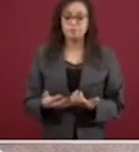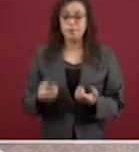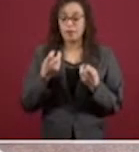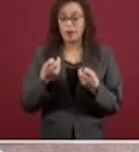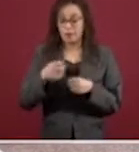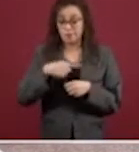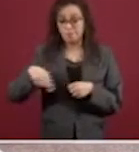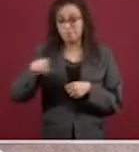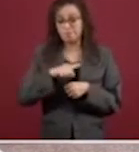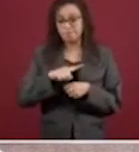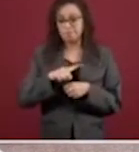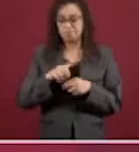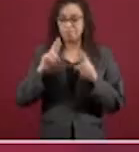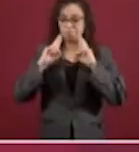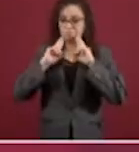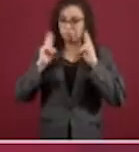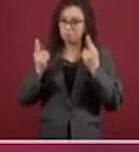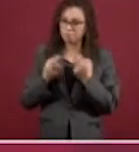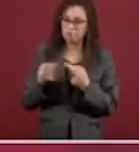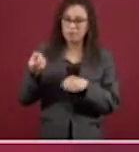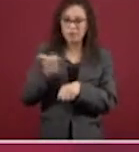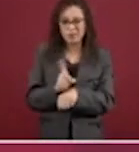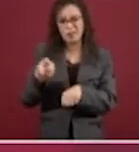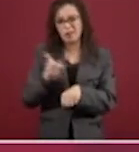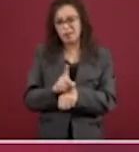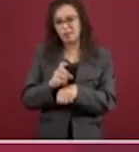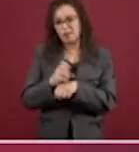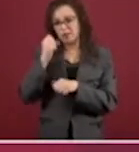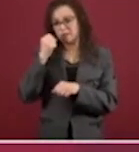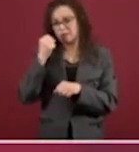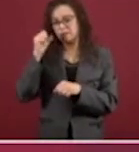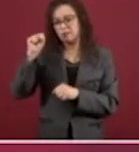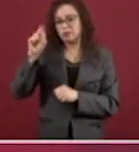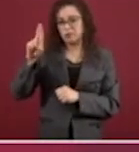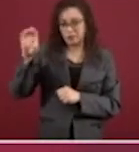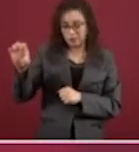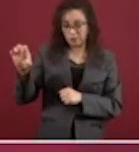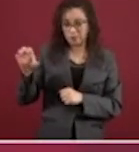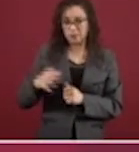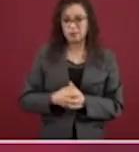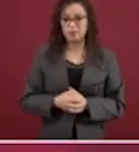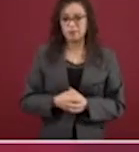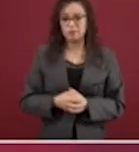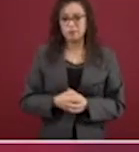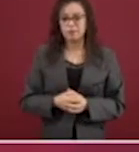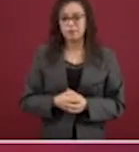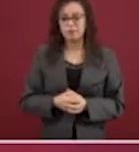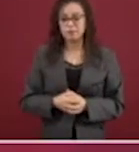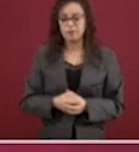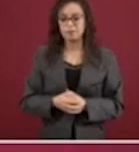reunidos todos los días. La Secretaría de Relaciones Exteriores,